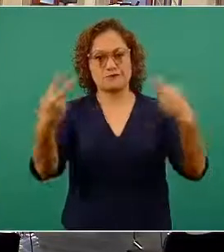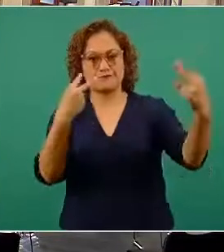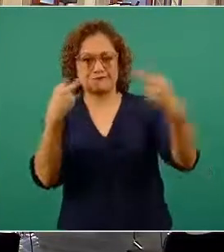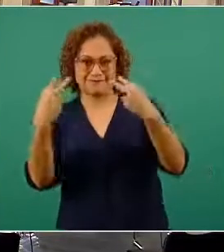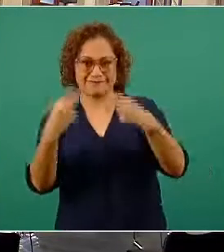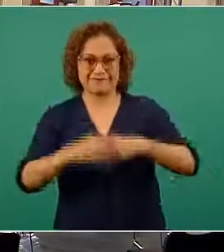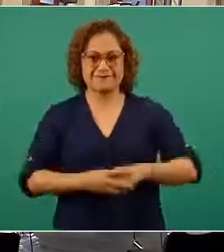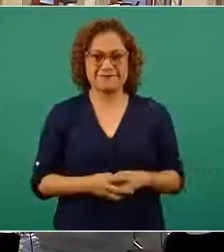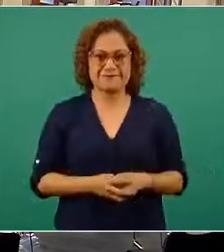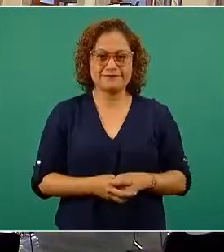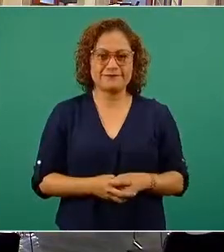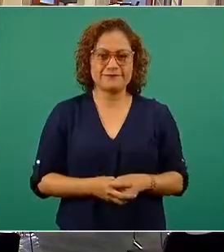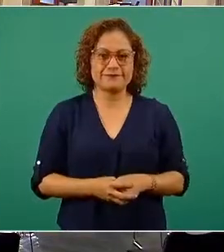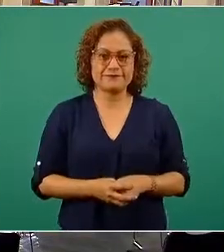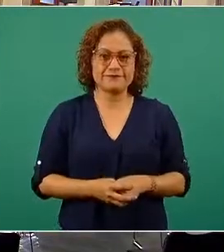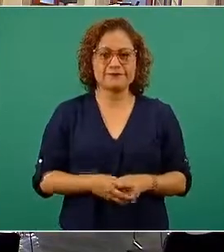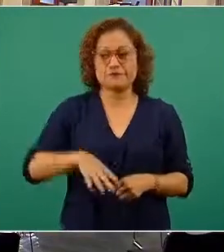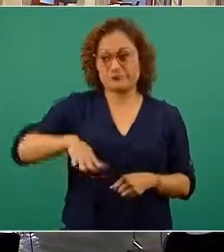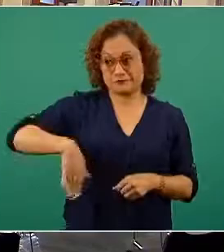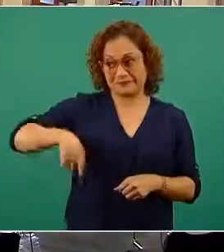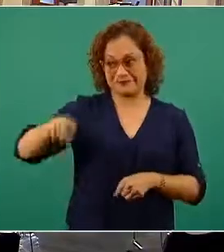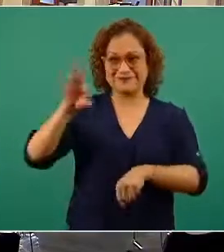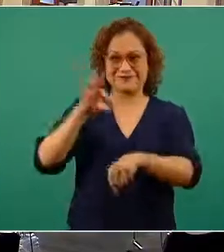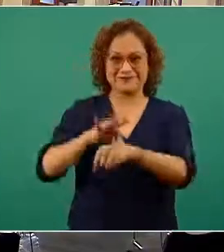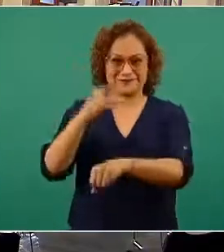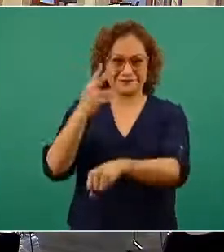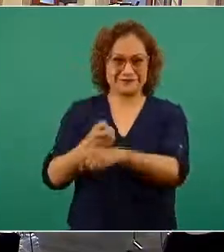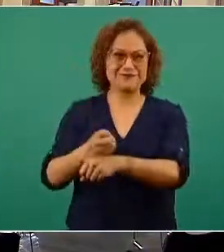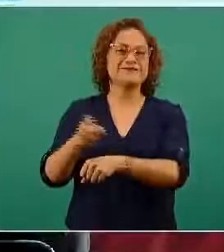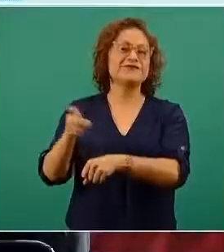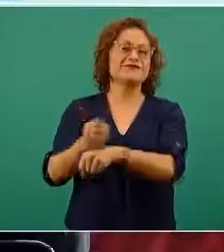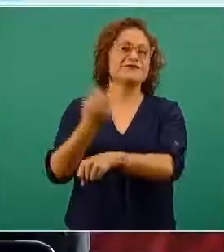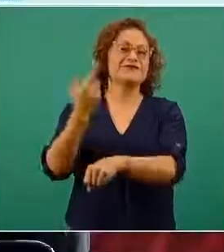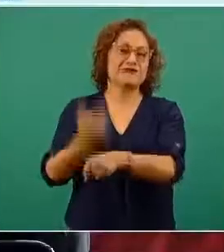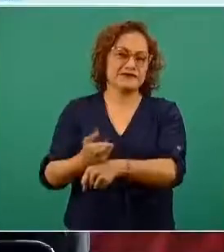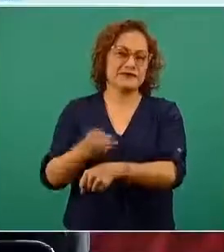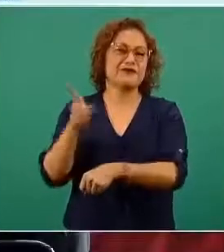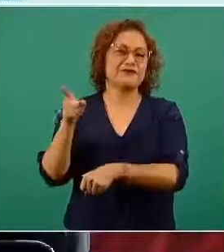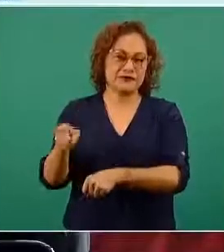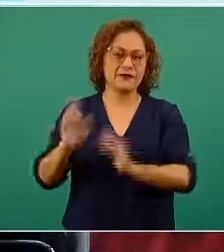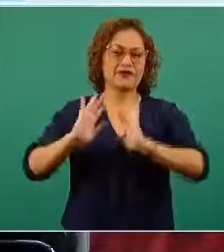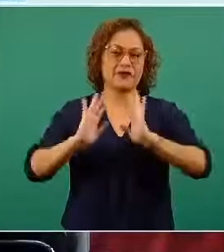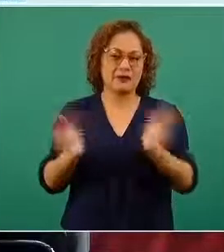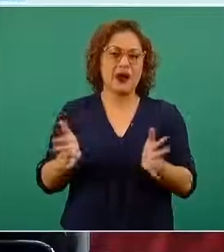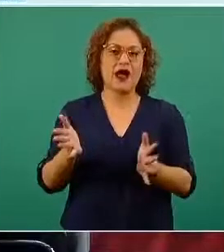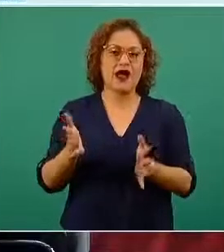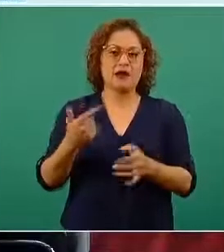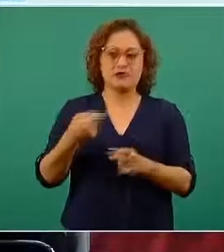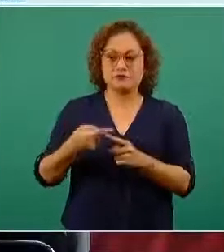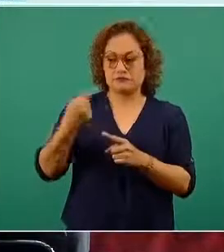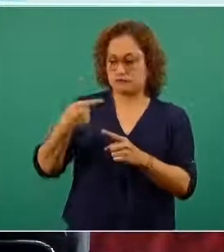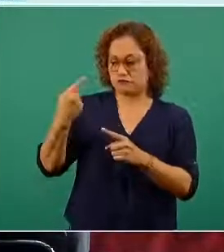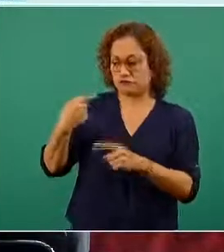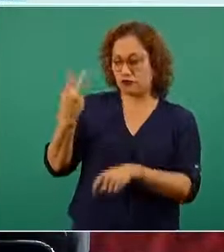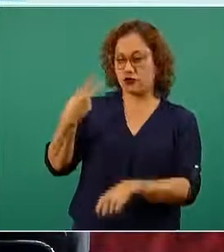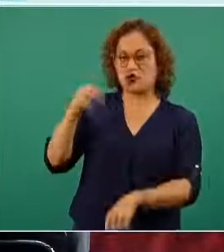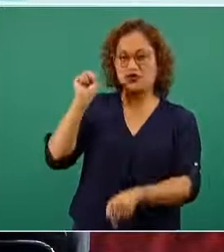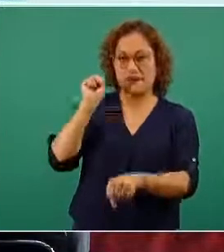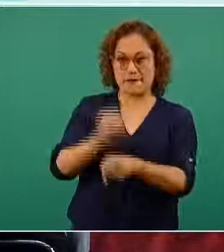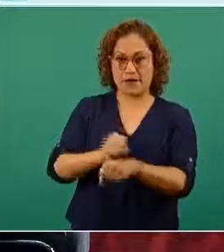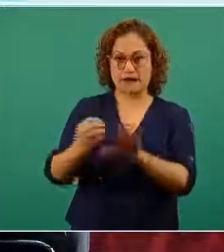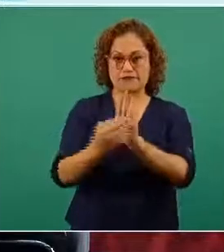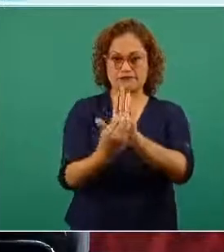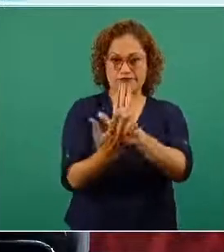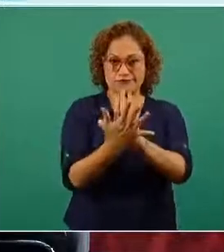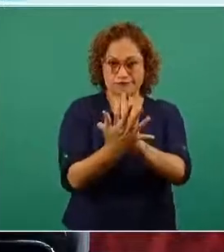lo comentaba el subsecretario, continuamos con el incremento observado en las últimas 2 semanas que estamos graficando, es decir, entre